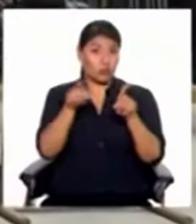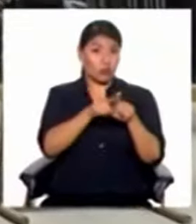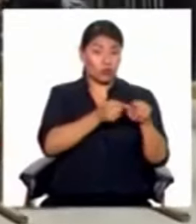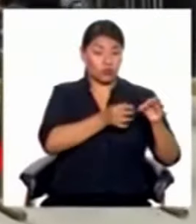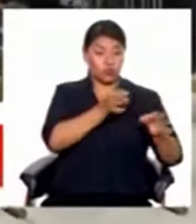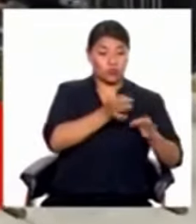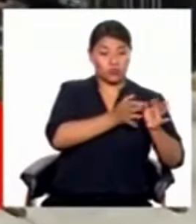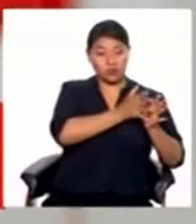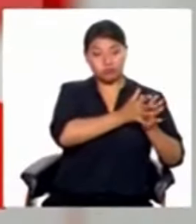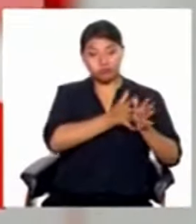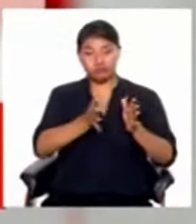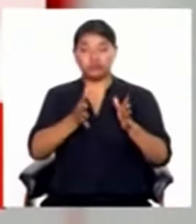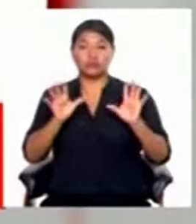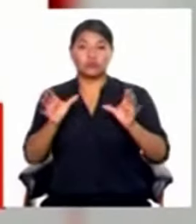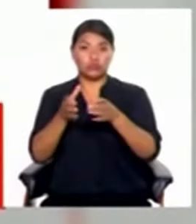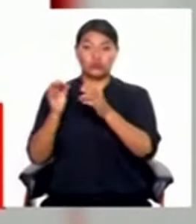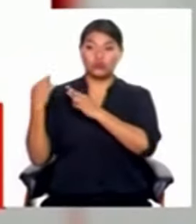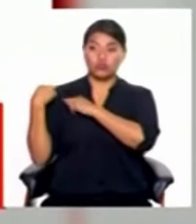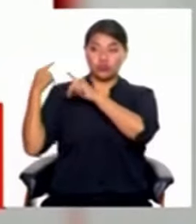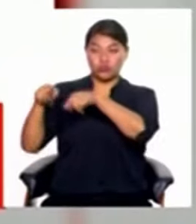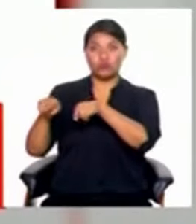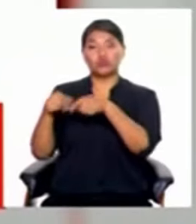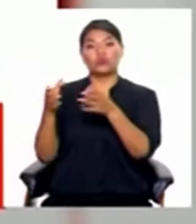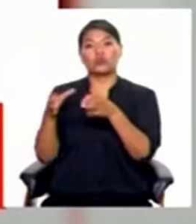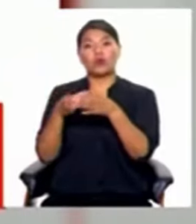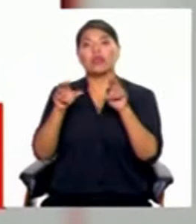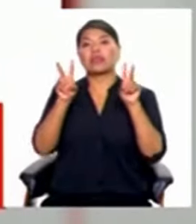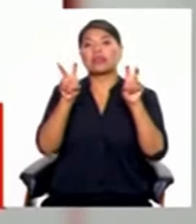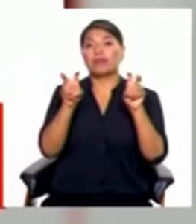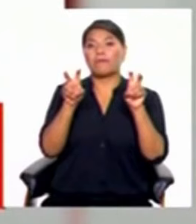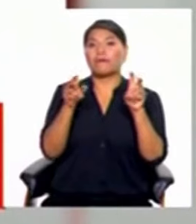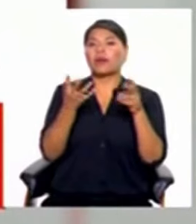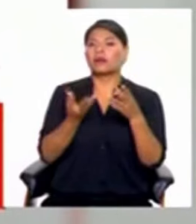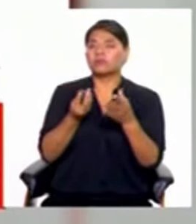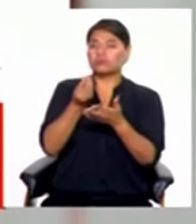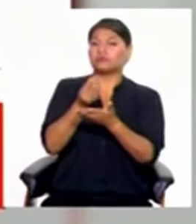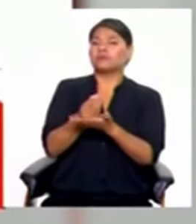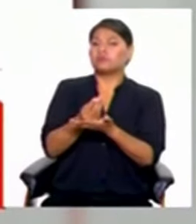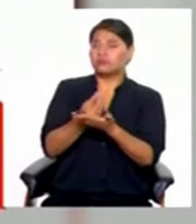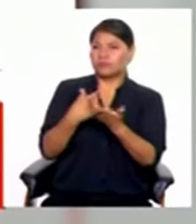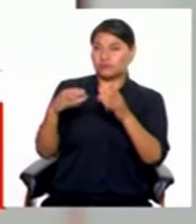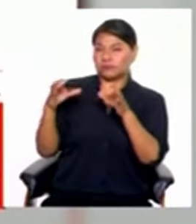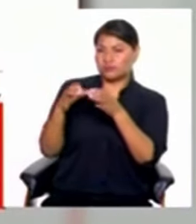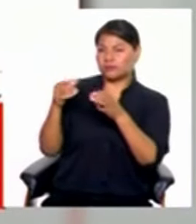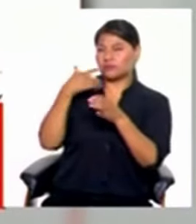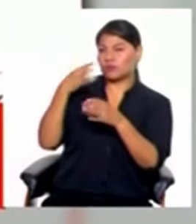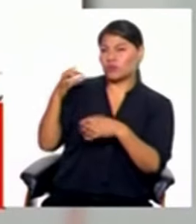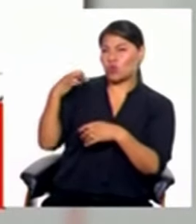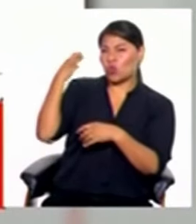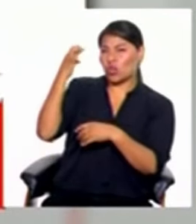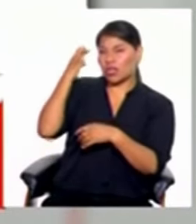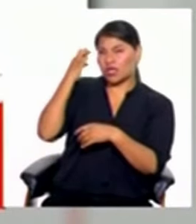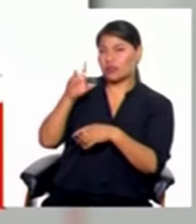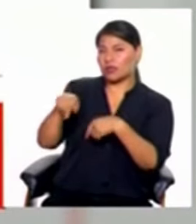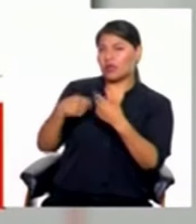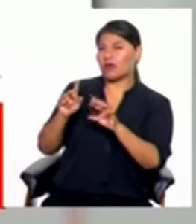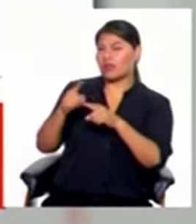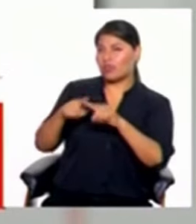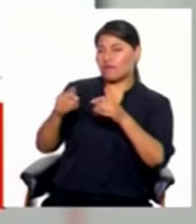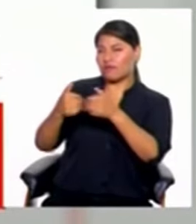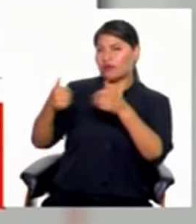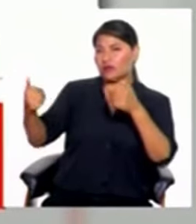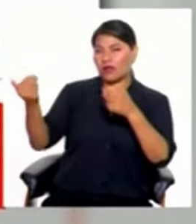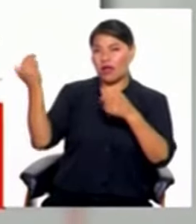justicia basados en criterios de discrecionalidad o razones políticas son contrarios a las garantías de independencia